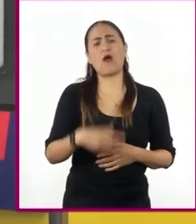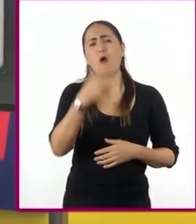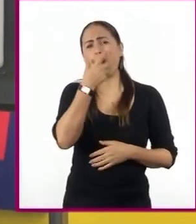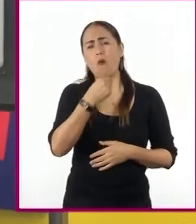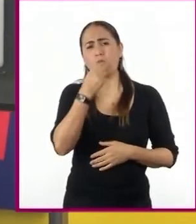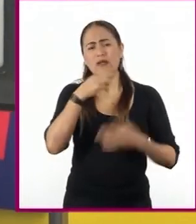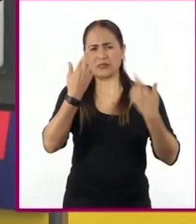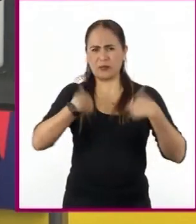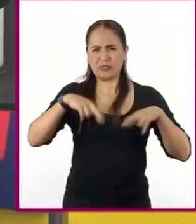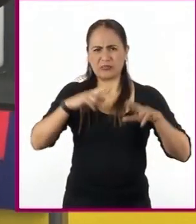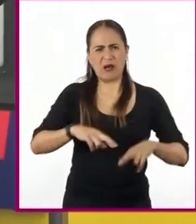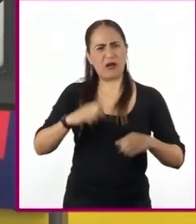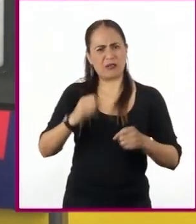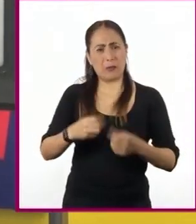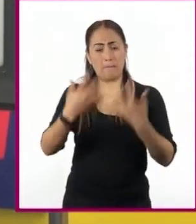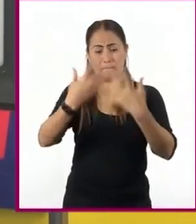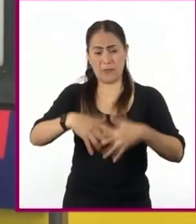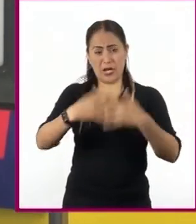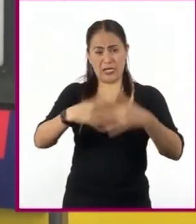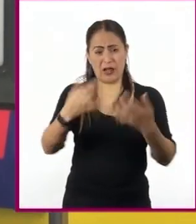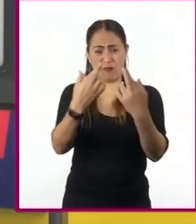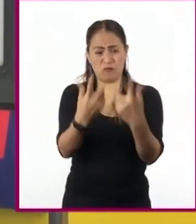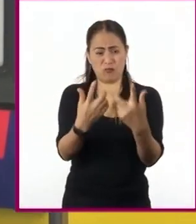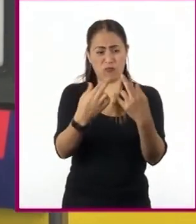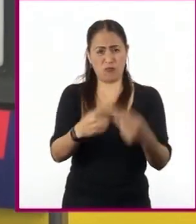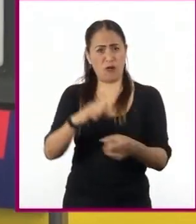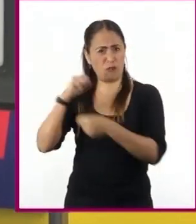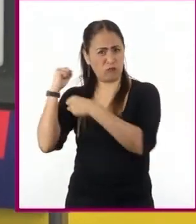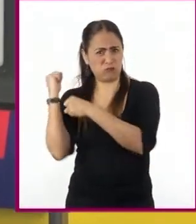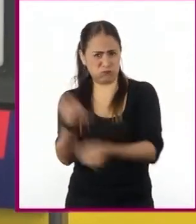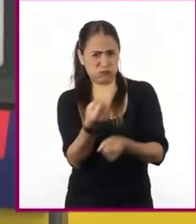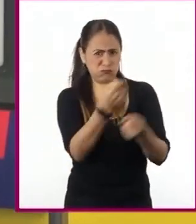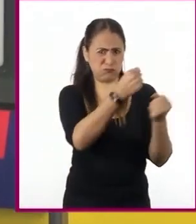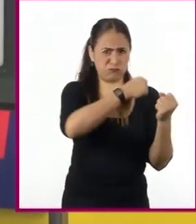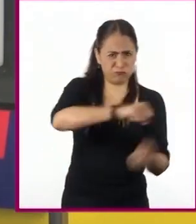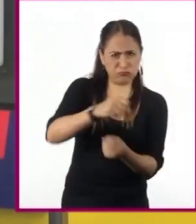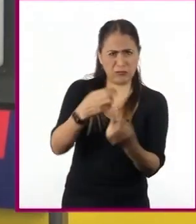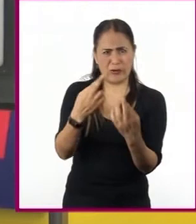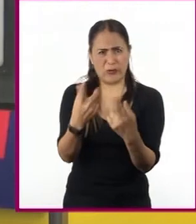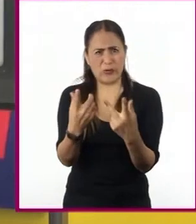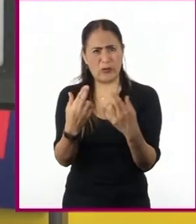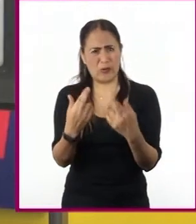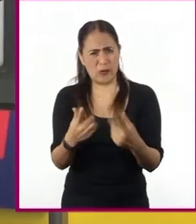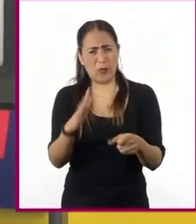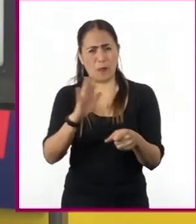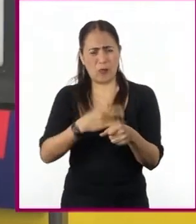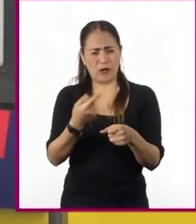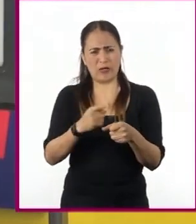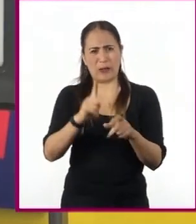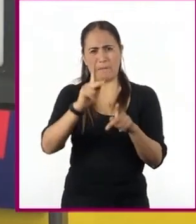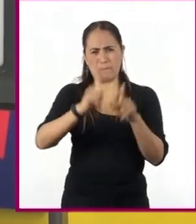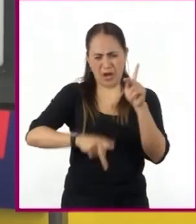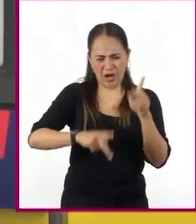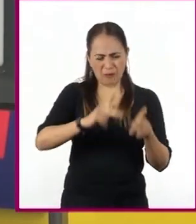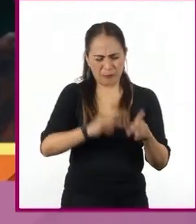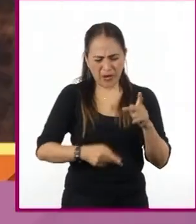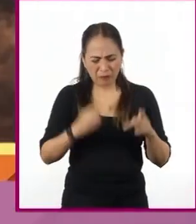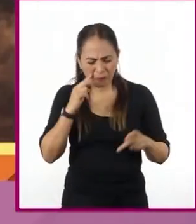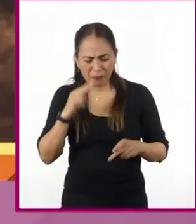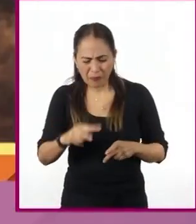entiende que están rompiendo la máquina porque a los pies de ellos pueden verse desperdigados los pedazos de alguna